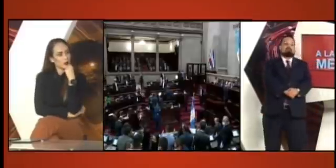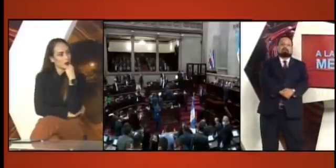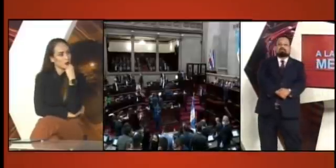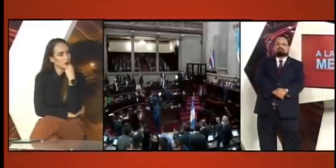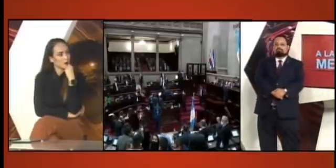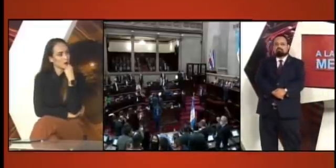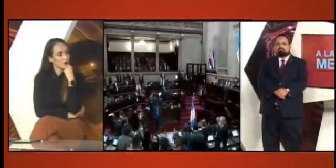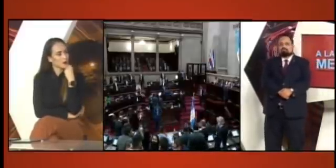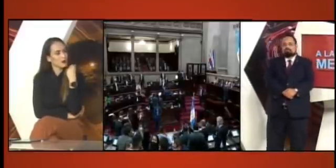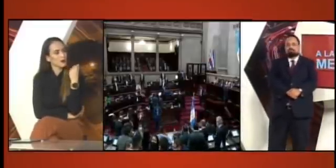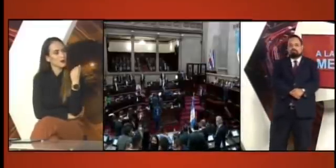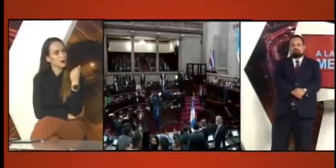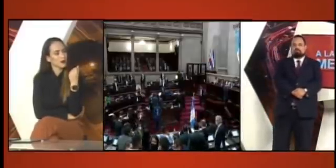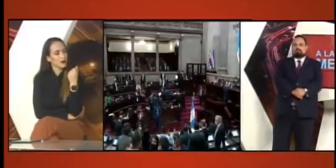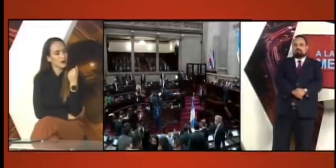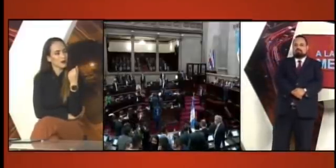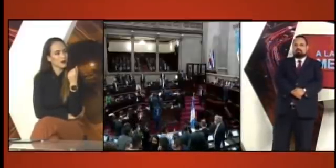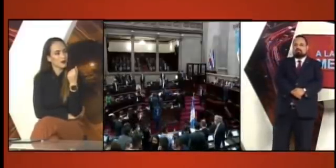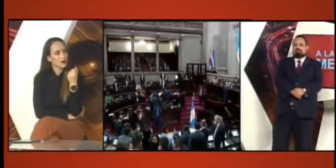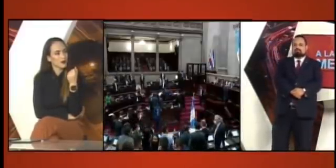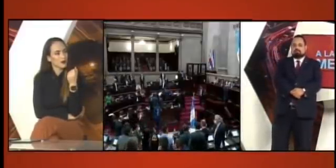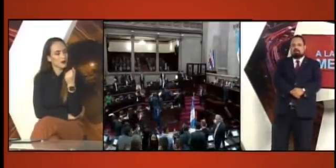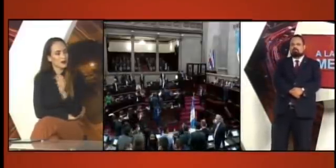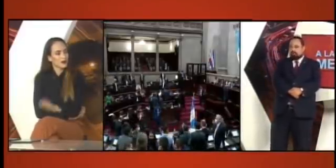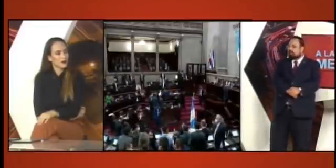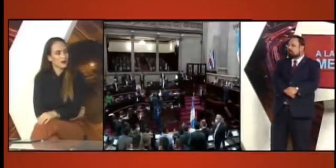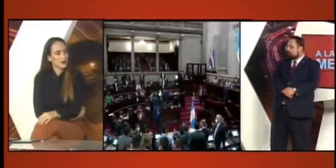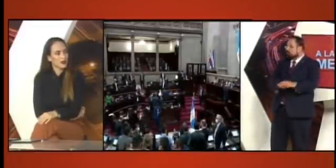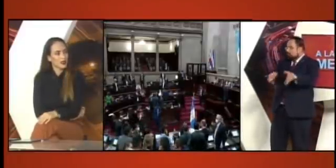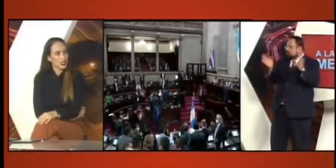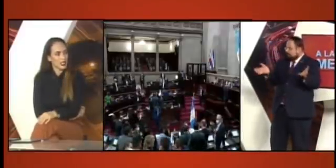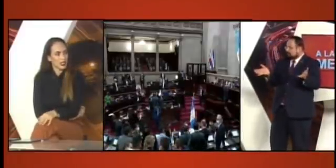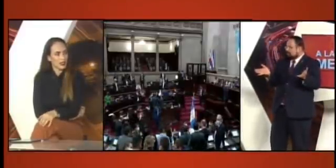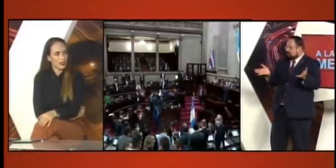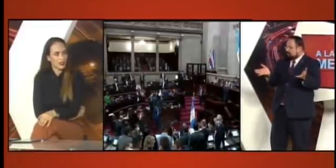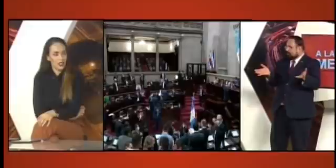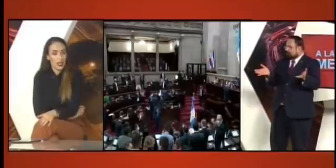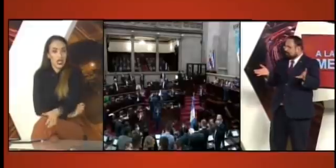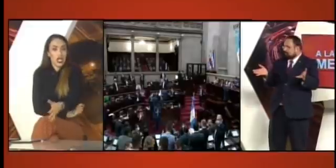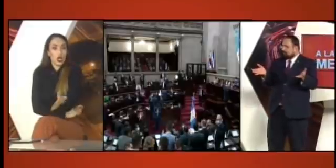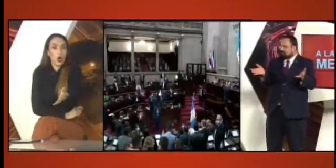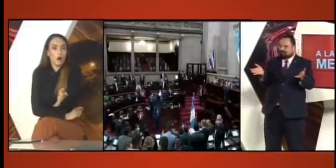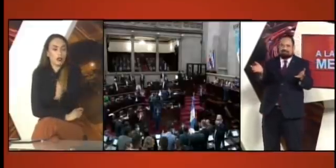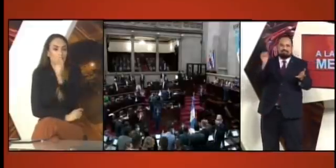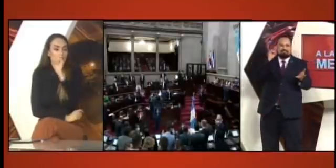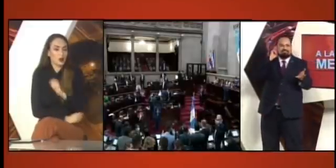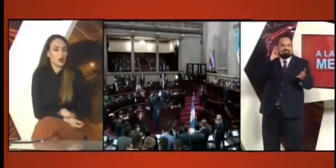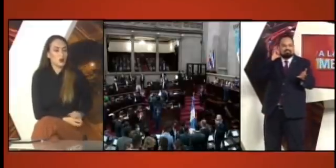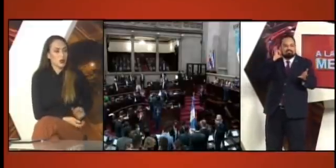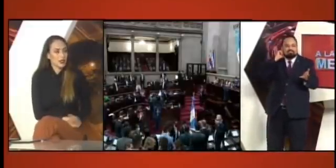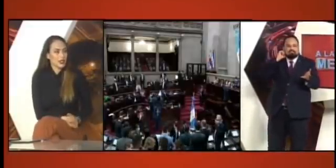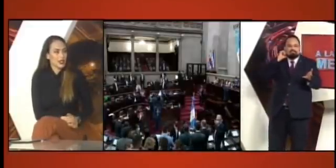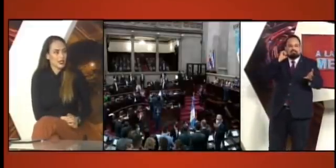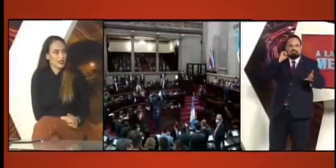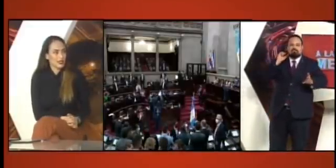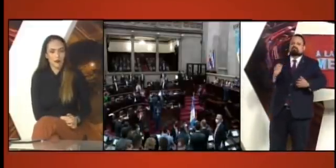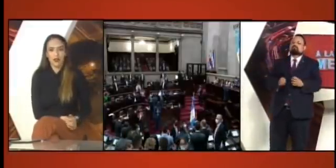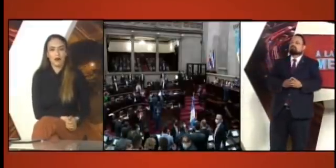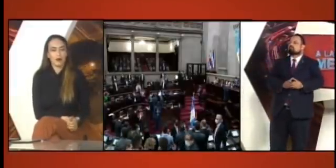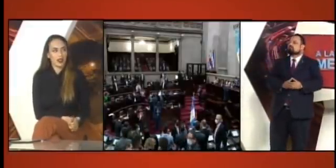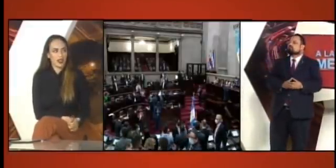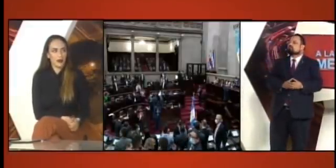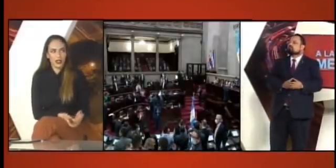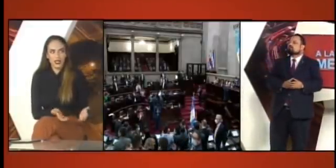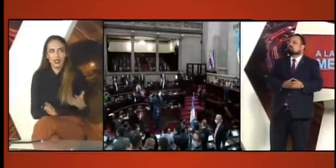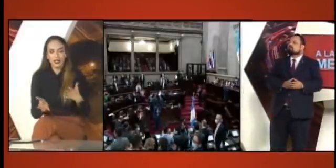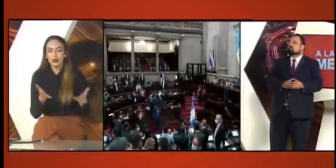eso está pendiente que me digan que sí a lo que dije que no porque ha sido ilógico eso es y cómo tienen que actuar los policías también